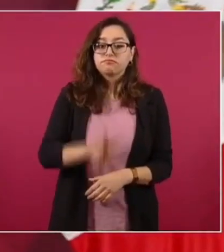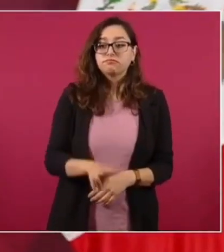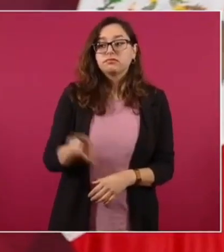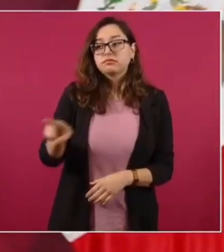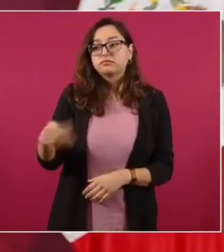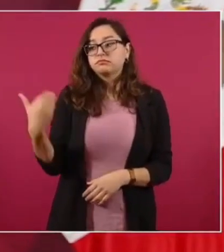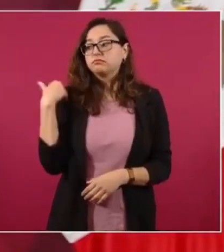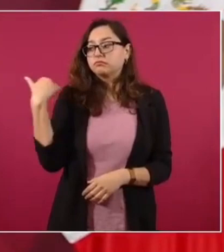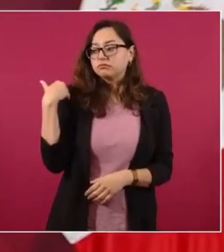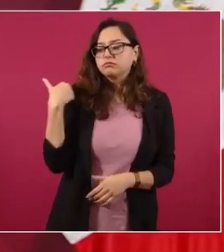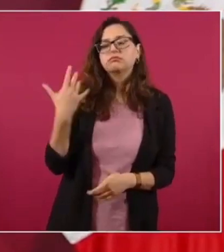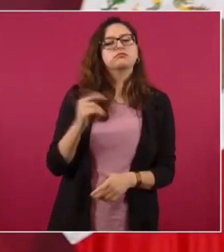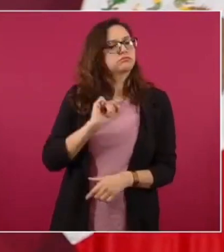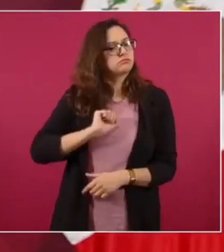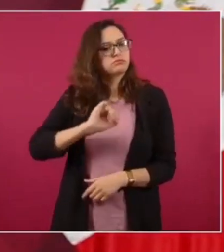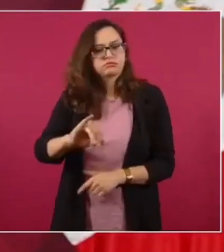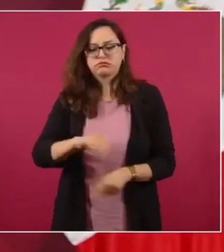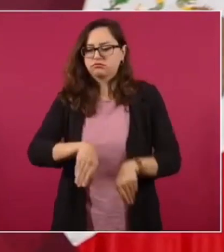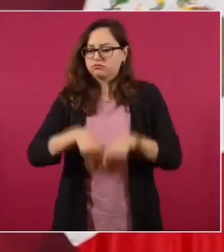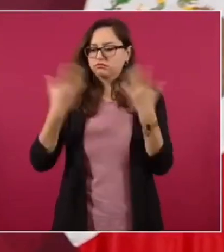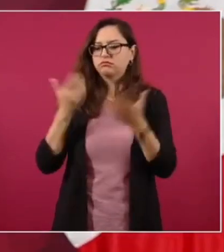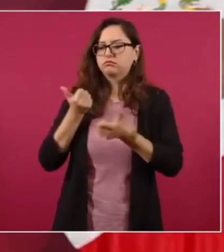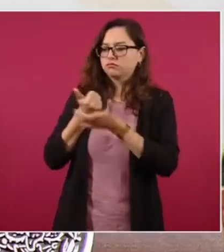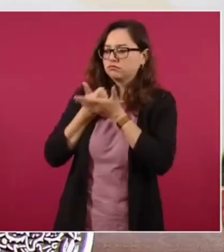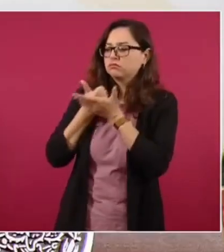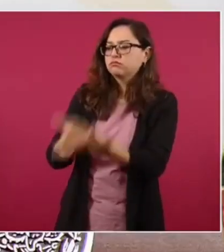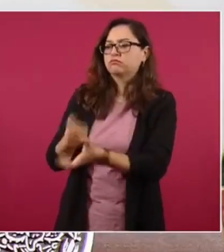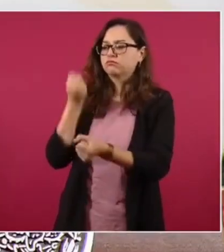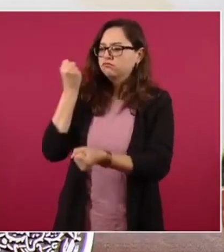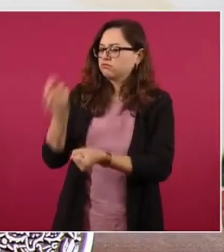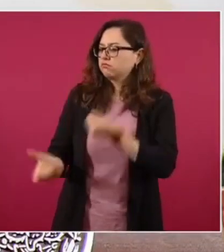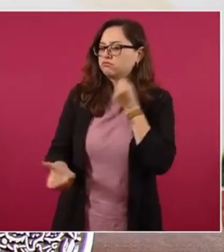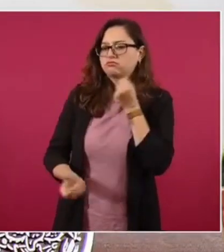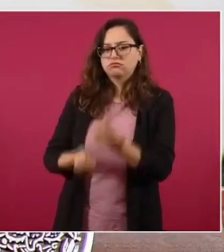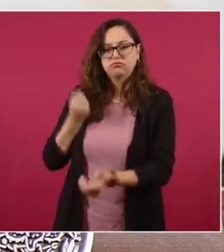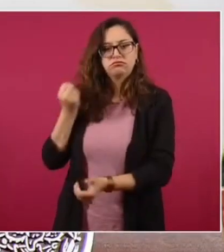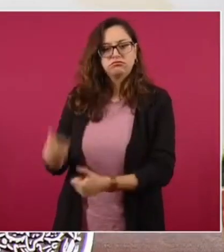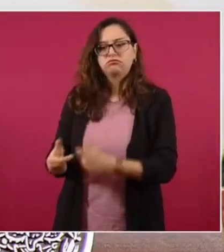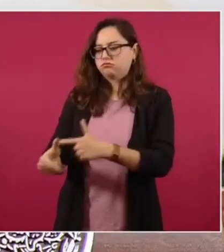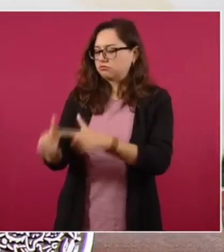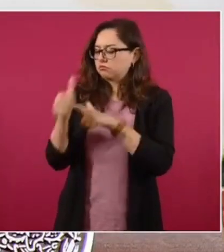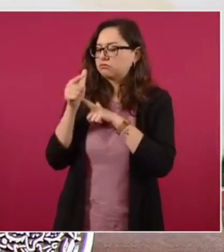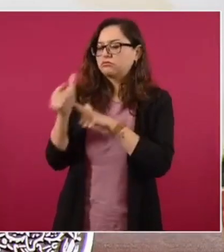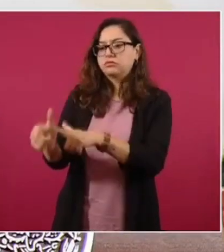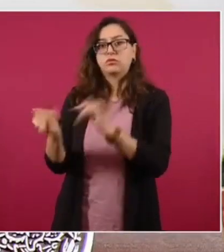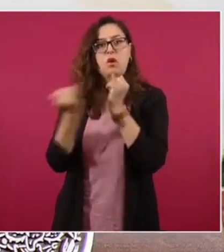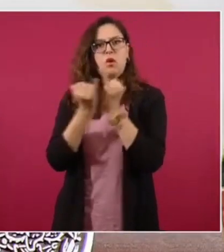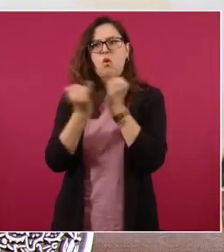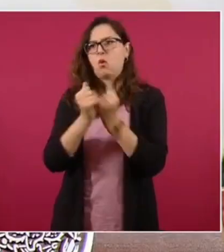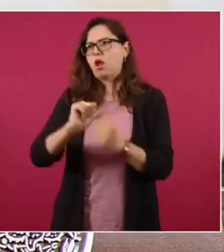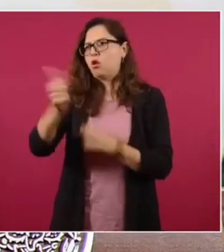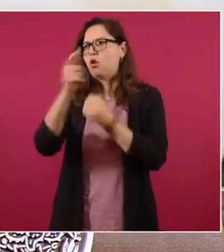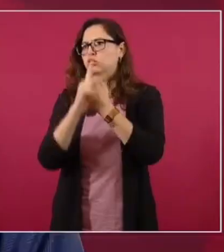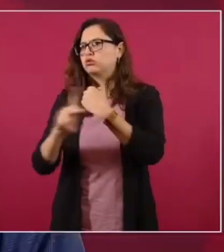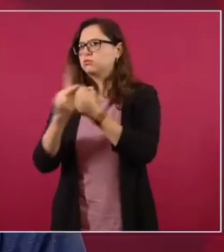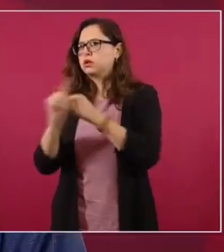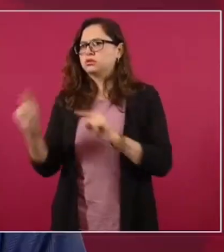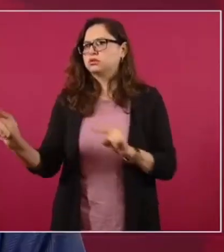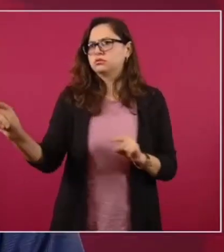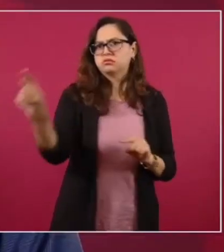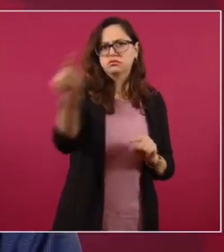ayudamos y lo vamos a seguir haciendo como lo hacemos con otros países,